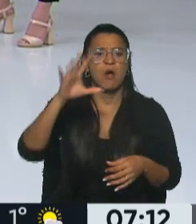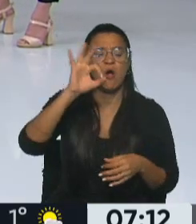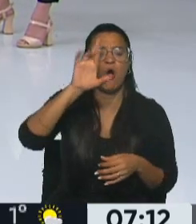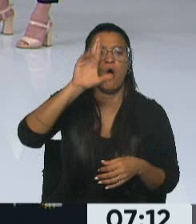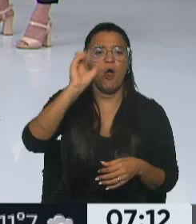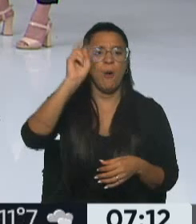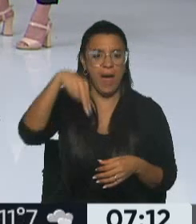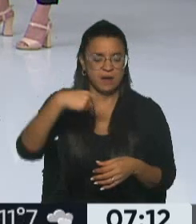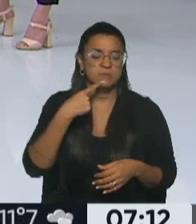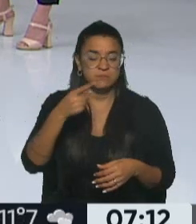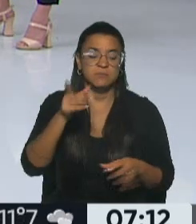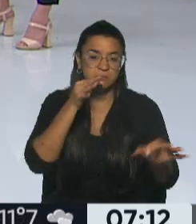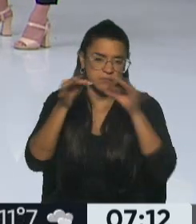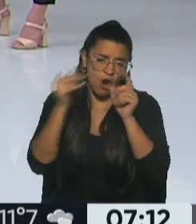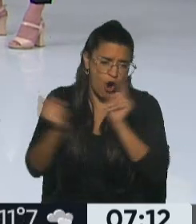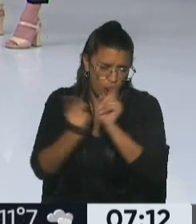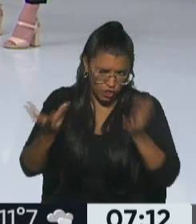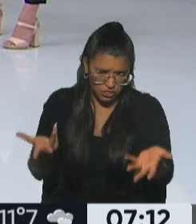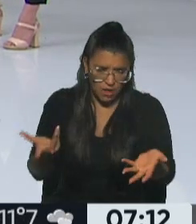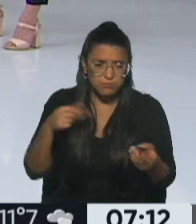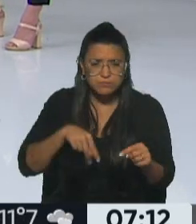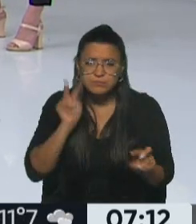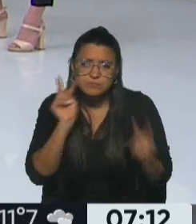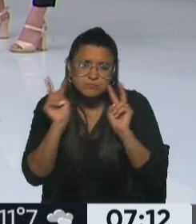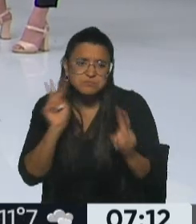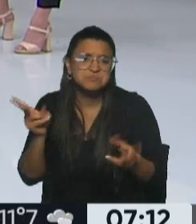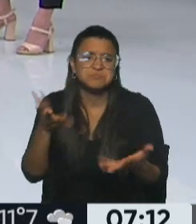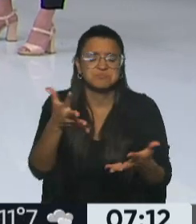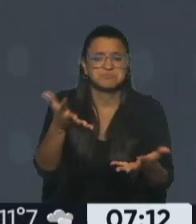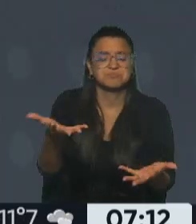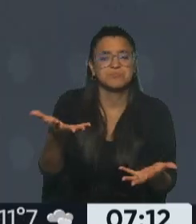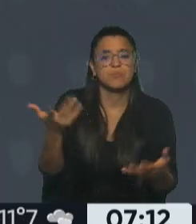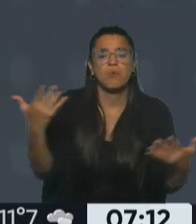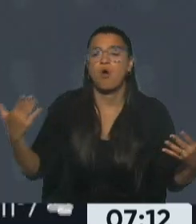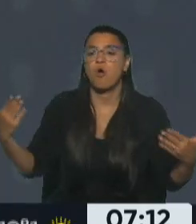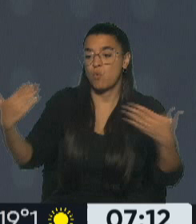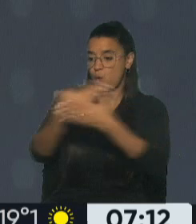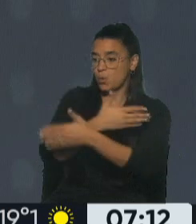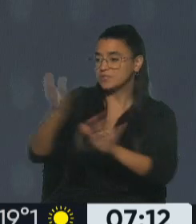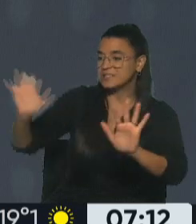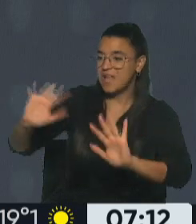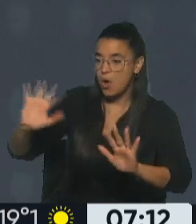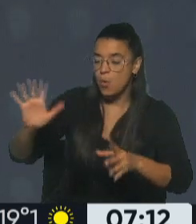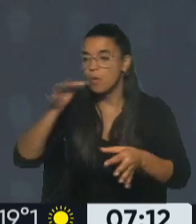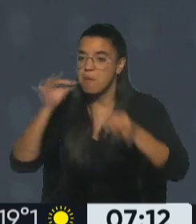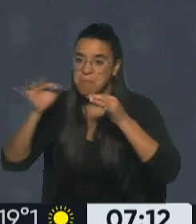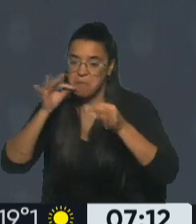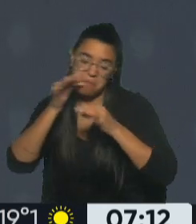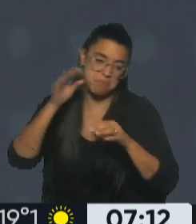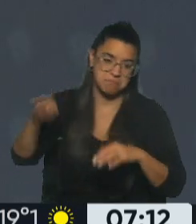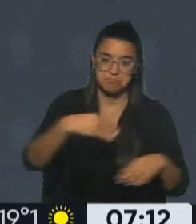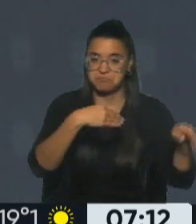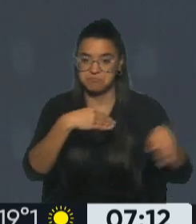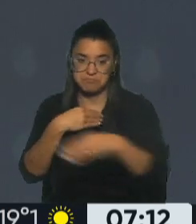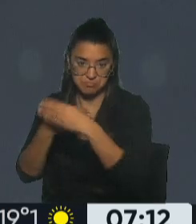or parece una conversación cortita no porque lo que veíamos recién prácticamente fue un cruce de saludos en el marco de lo que era la ceremonia de Asunción de